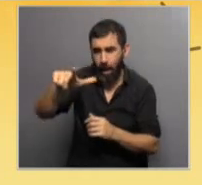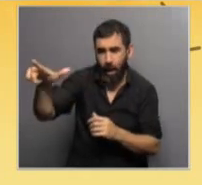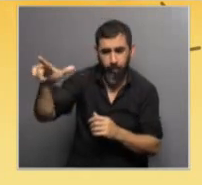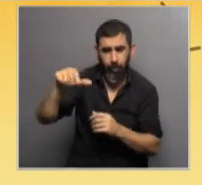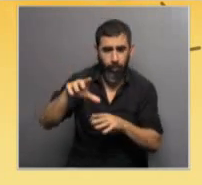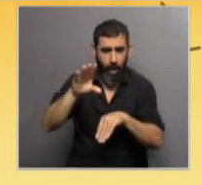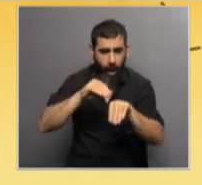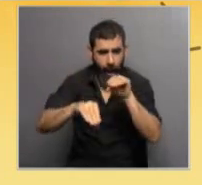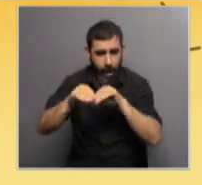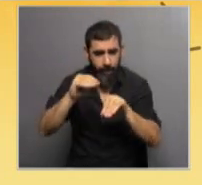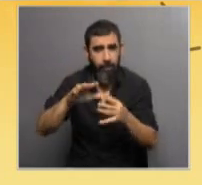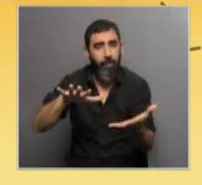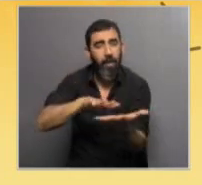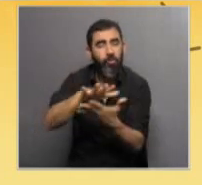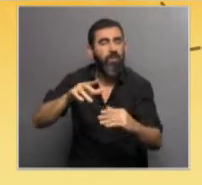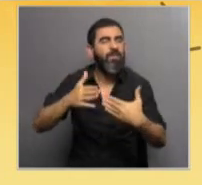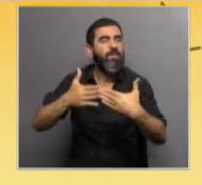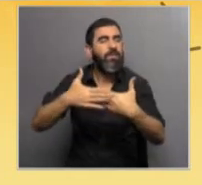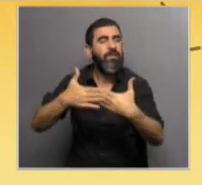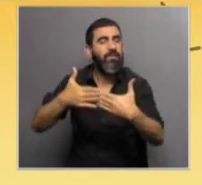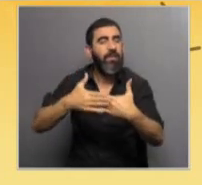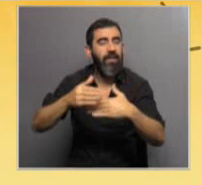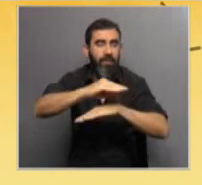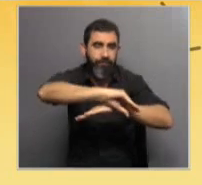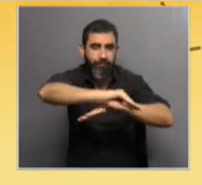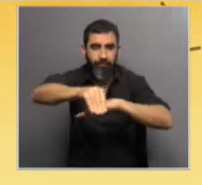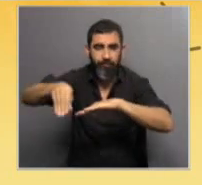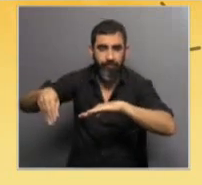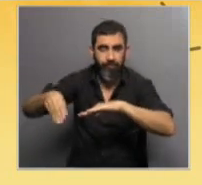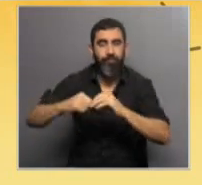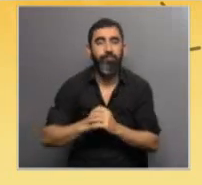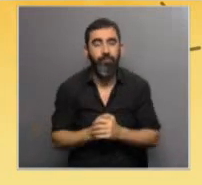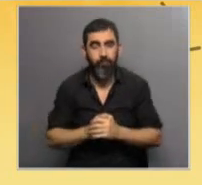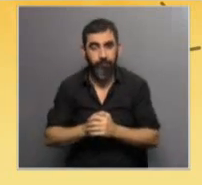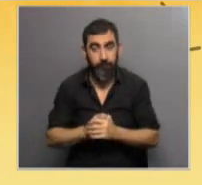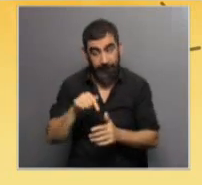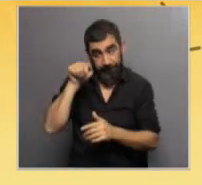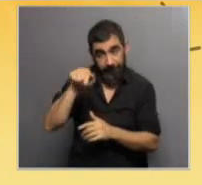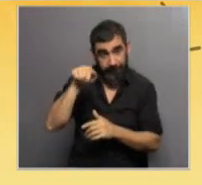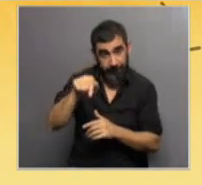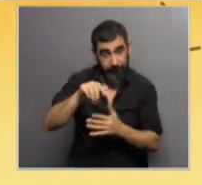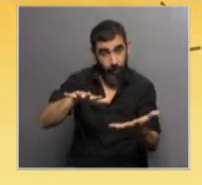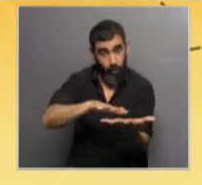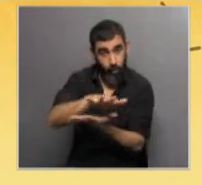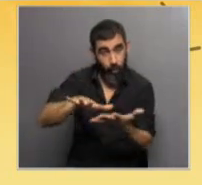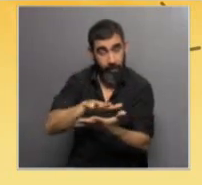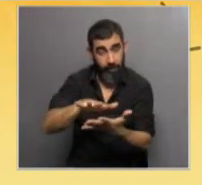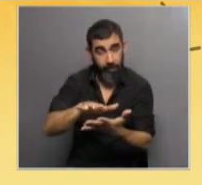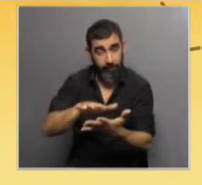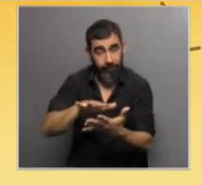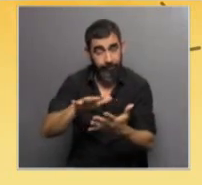cubrían la zona cercana a la costa y bueno esos campos lunares los fuimos